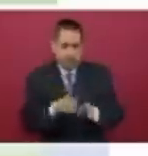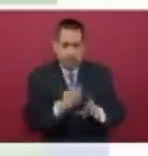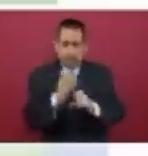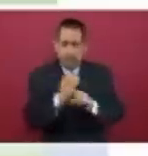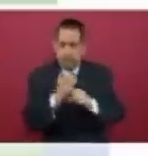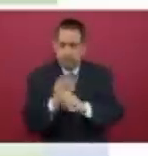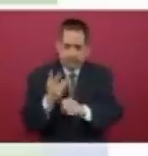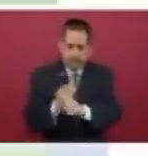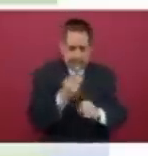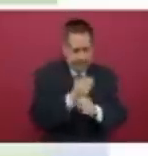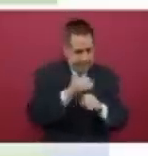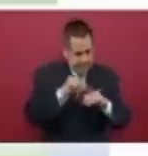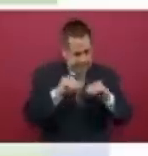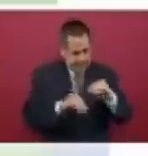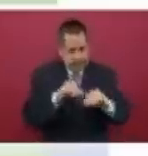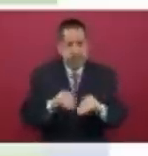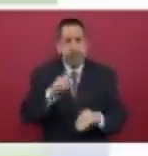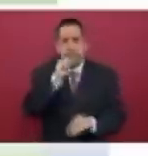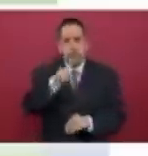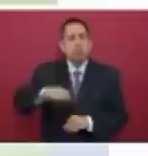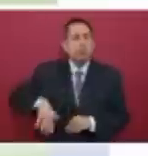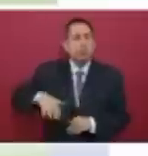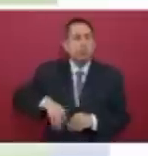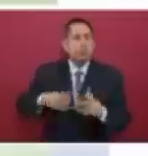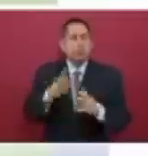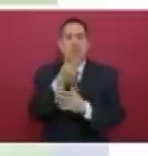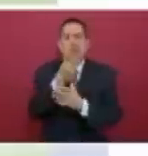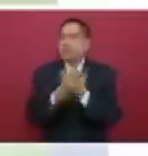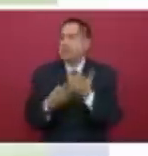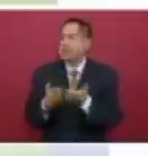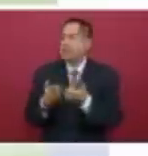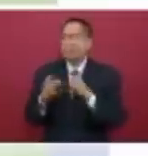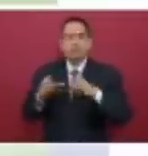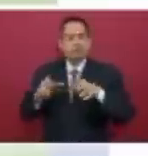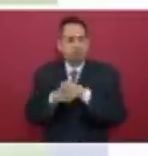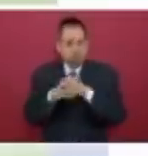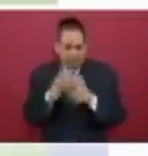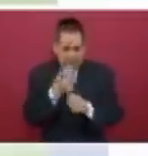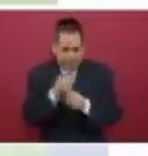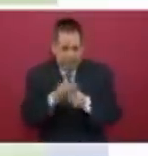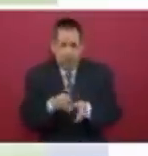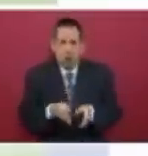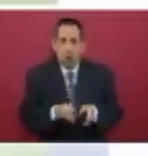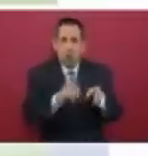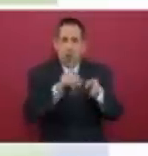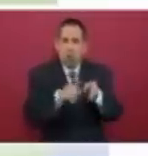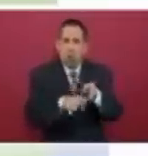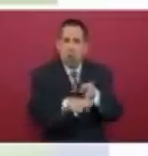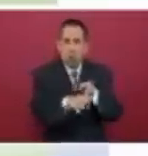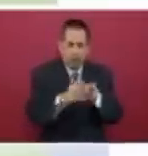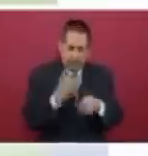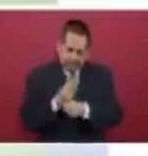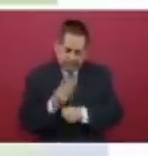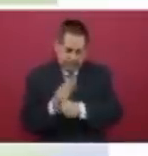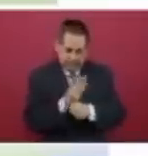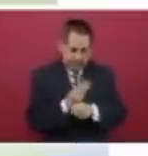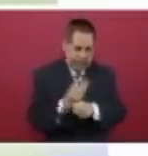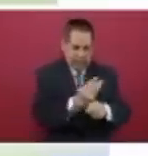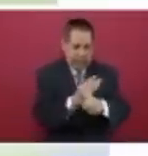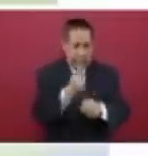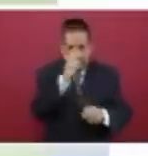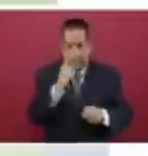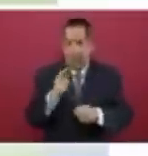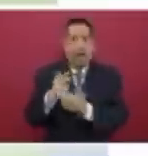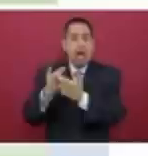como se ha venido utilizando hasta ahora un esquema tripartito para seguir revirtiendo canales y recuperar aguas tanto aguas